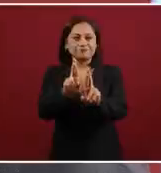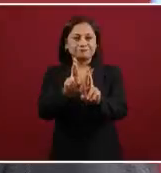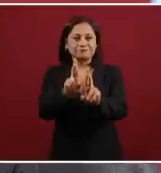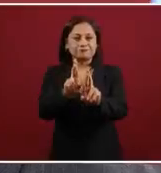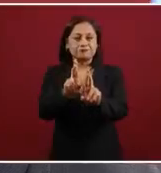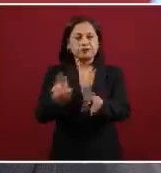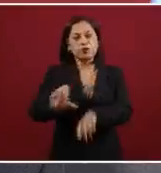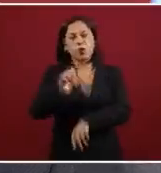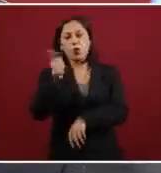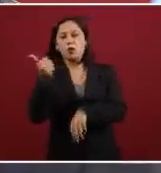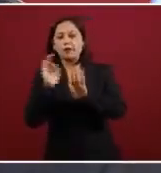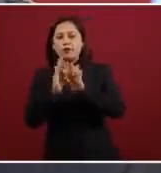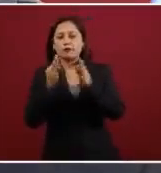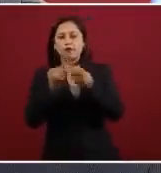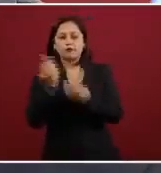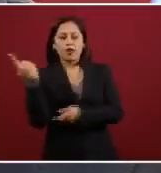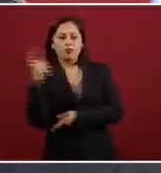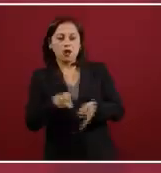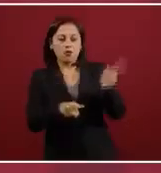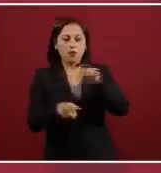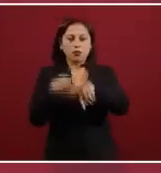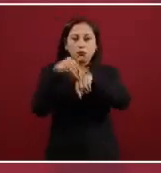Entonces,